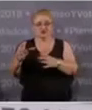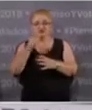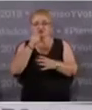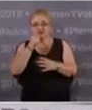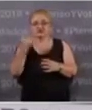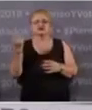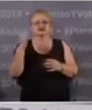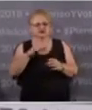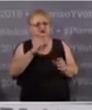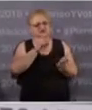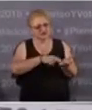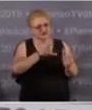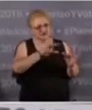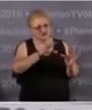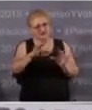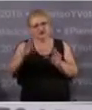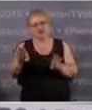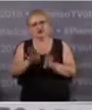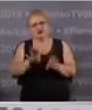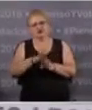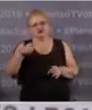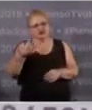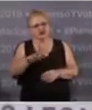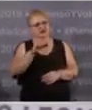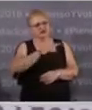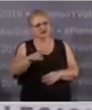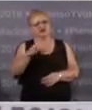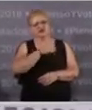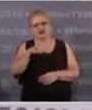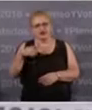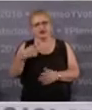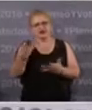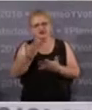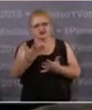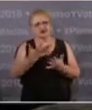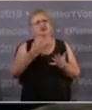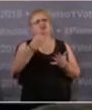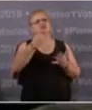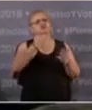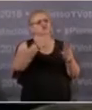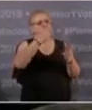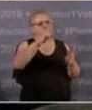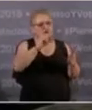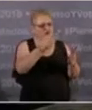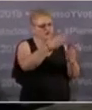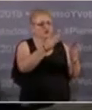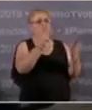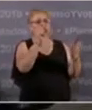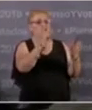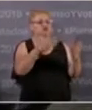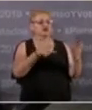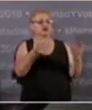incluya la posibilidad de que sean ellos partícipes en la elaboración de los protocolos. Cuando tienen que intervenir en casos de